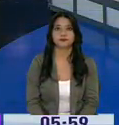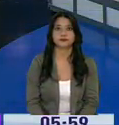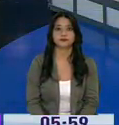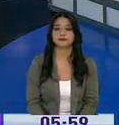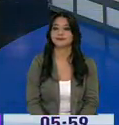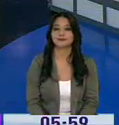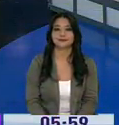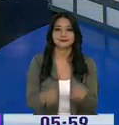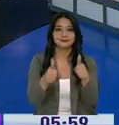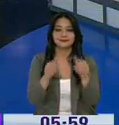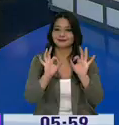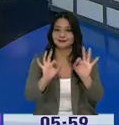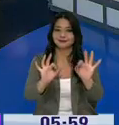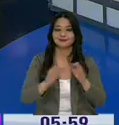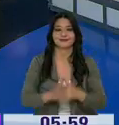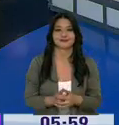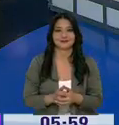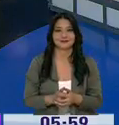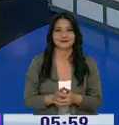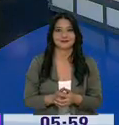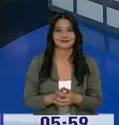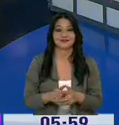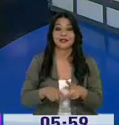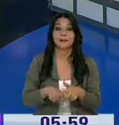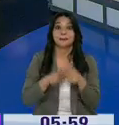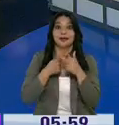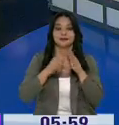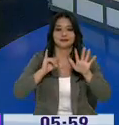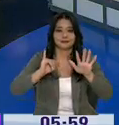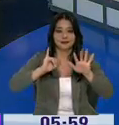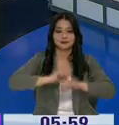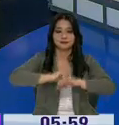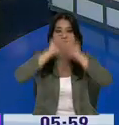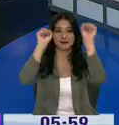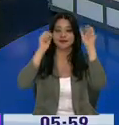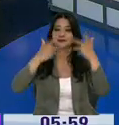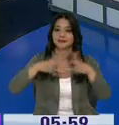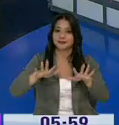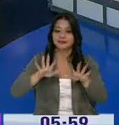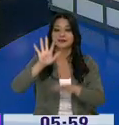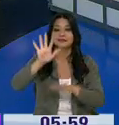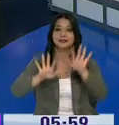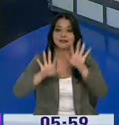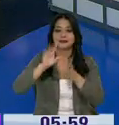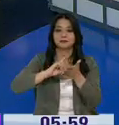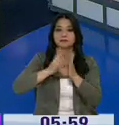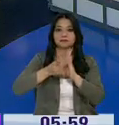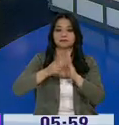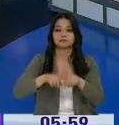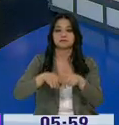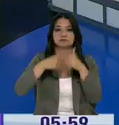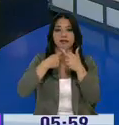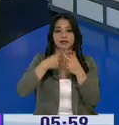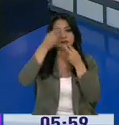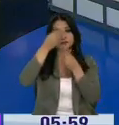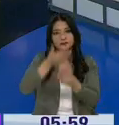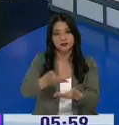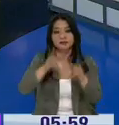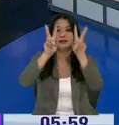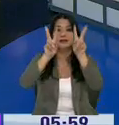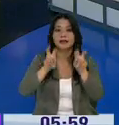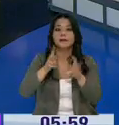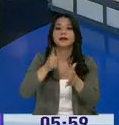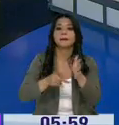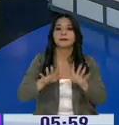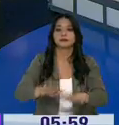Muy bien, estamos en la segunda hora de transmisión, o entrando a la segunda hora de transmisión, luego de estos 15 minutos iniciales en los cuales hacemos la introducción de lo que le ha pasado a